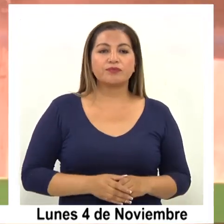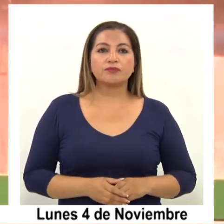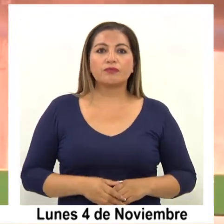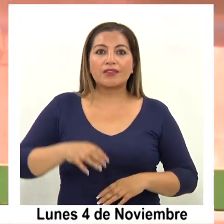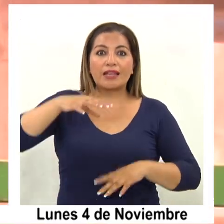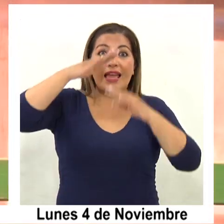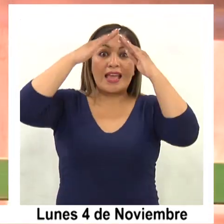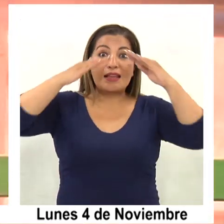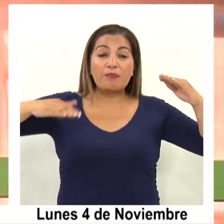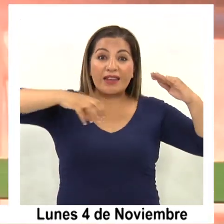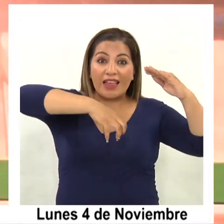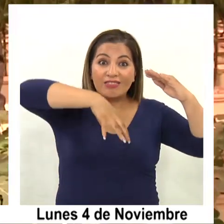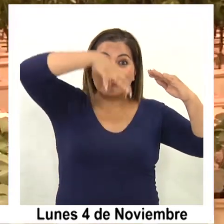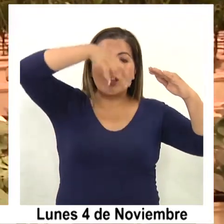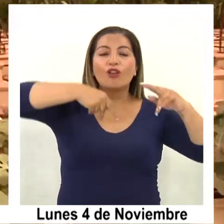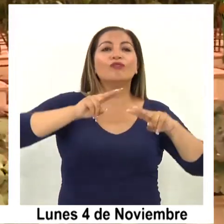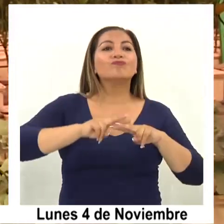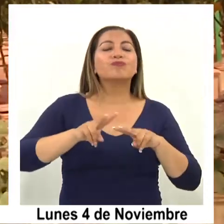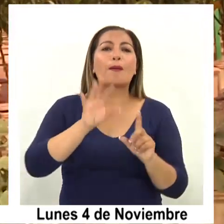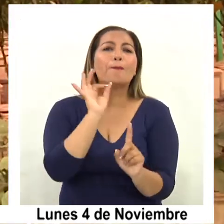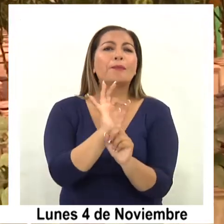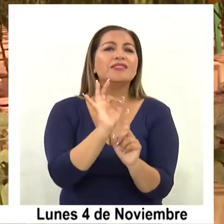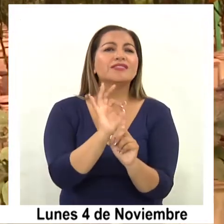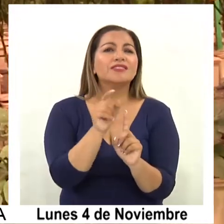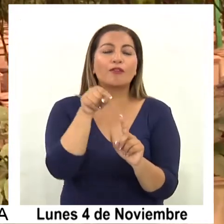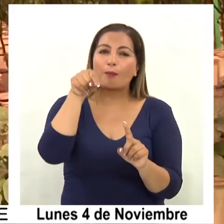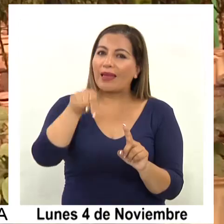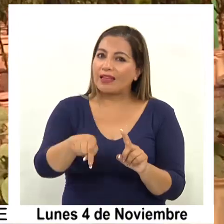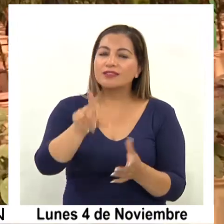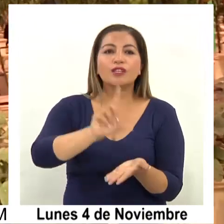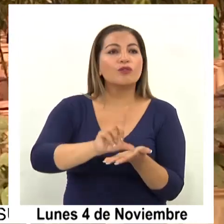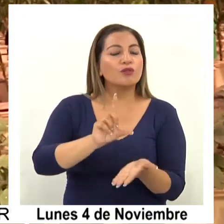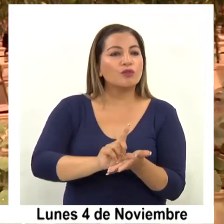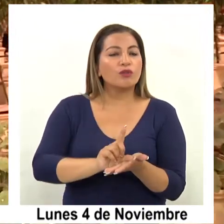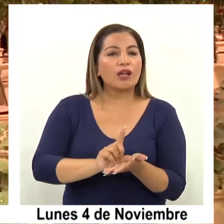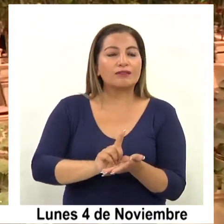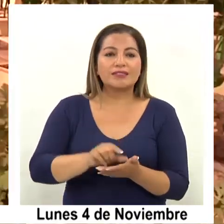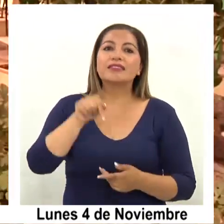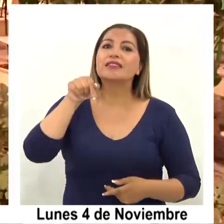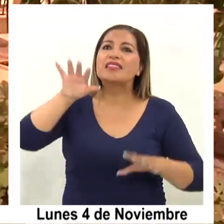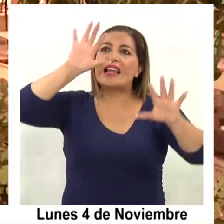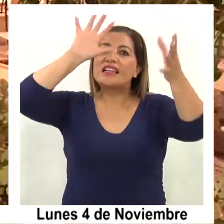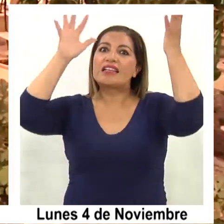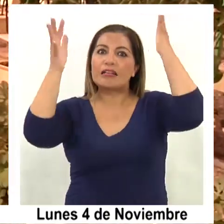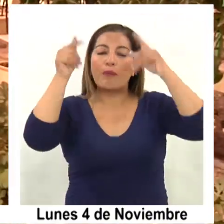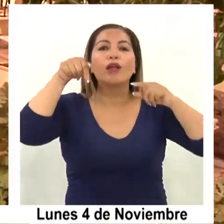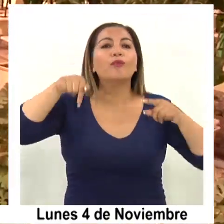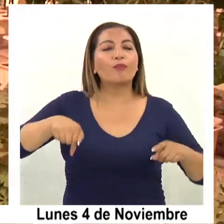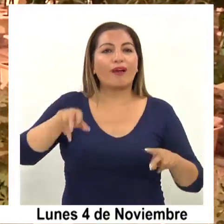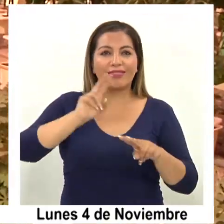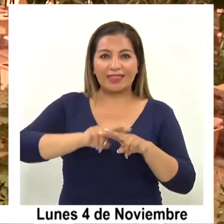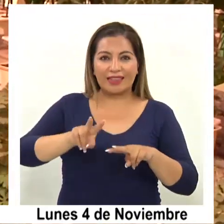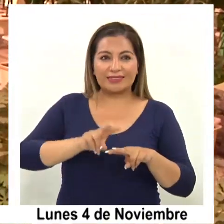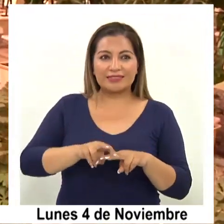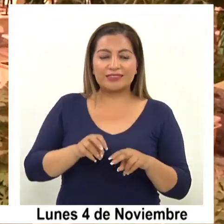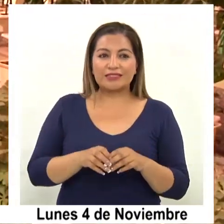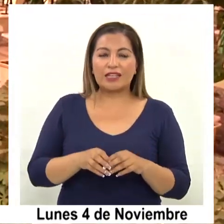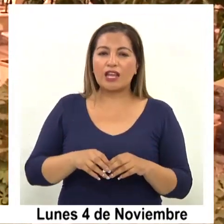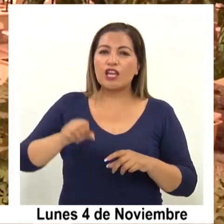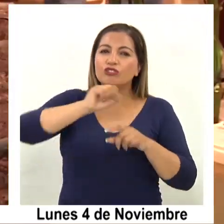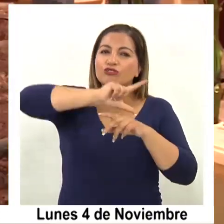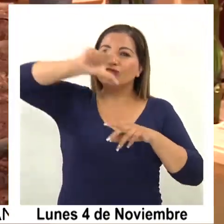invernadero ha sido desarrollado especialmente para este territorio y este clima, lo que permite enfrentar la alta